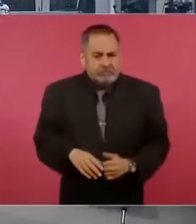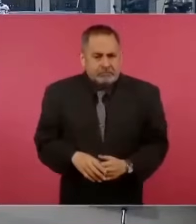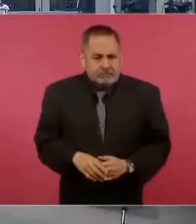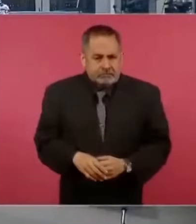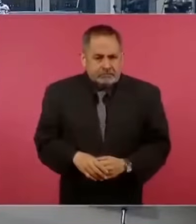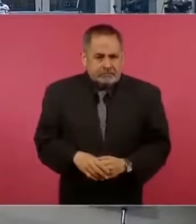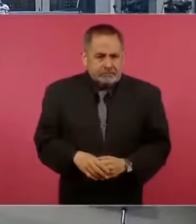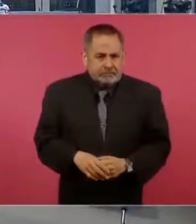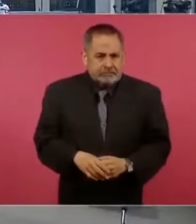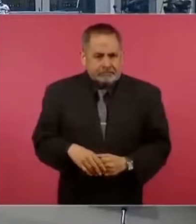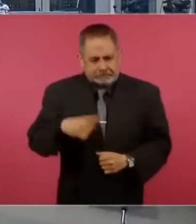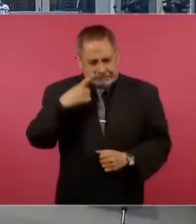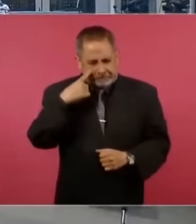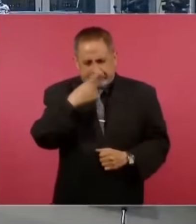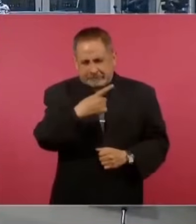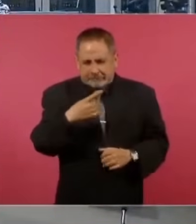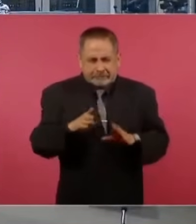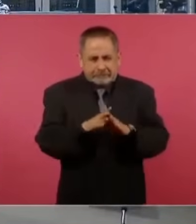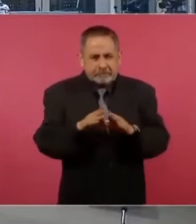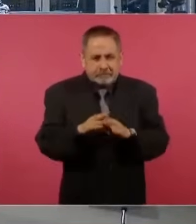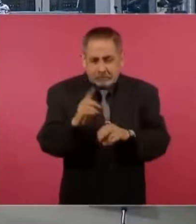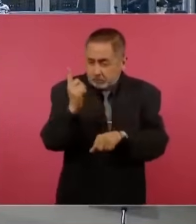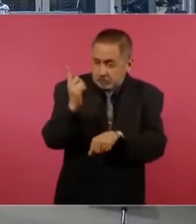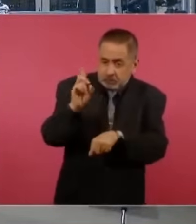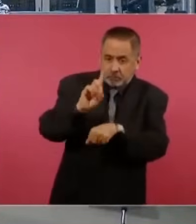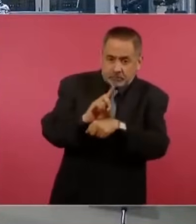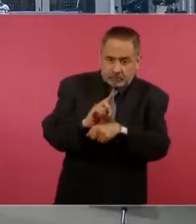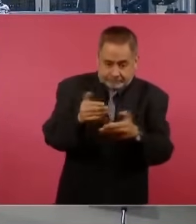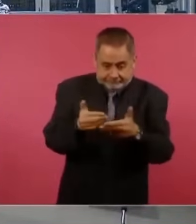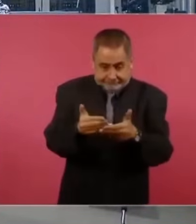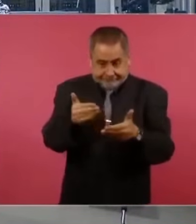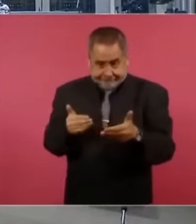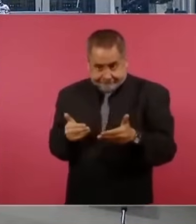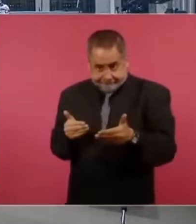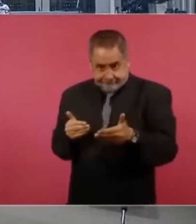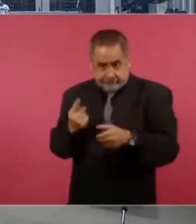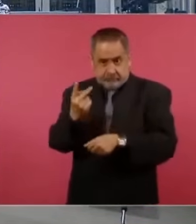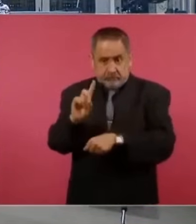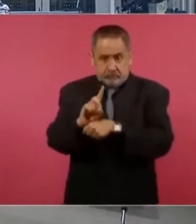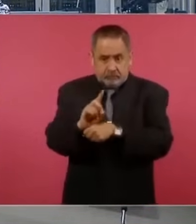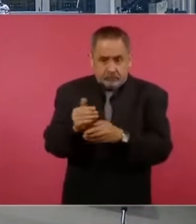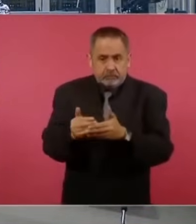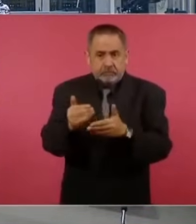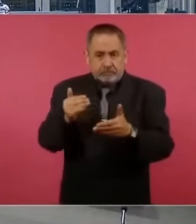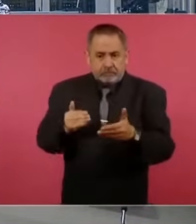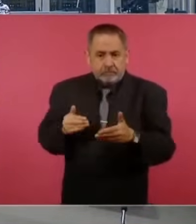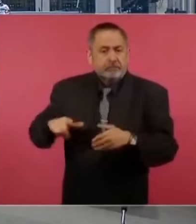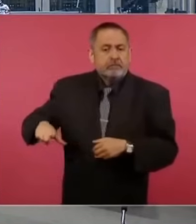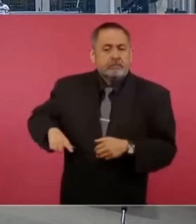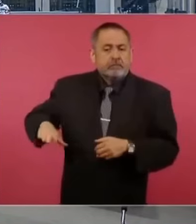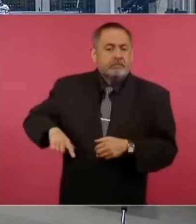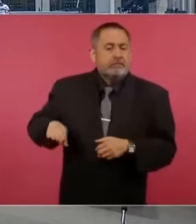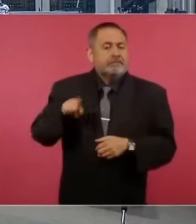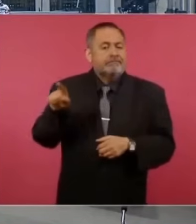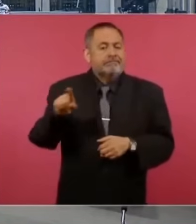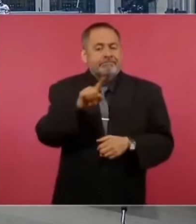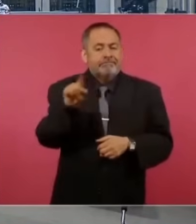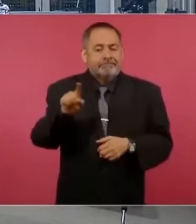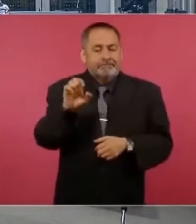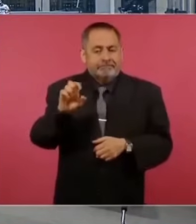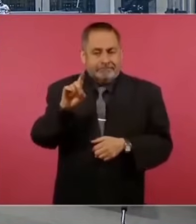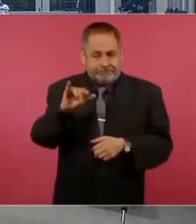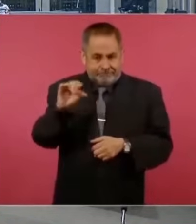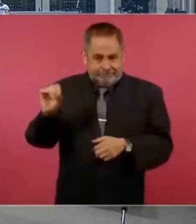Nada más observen cómo un día antes de que terminara el gobierno de Zedillo,